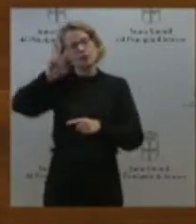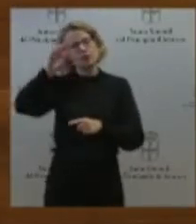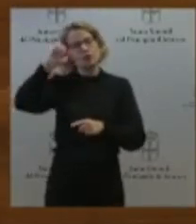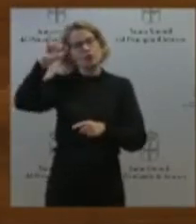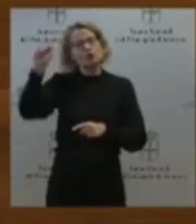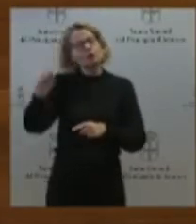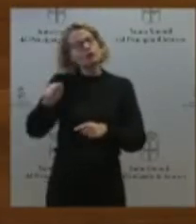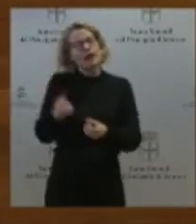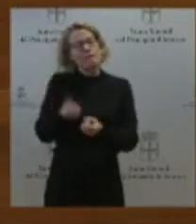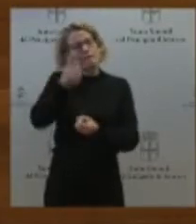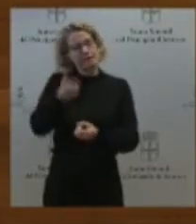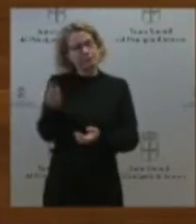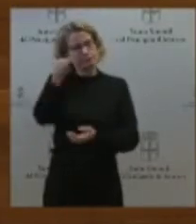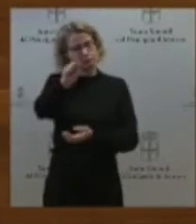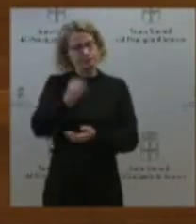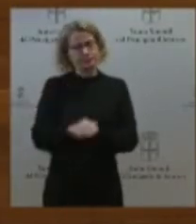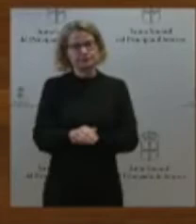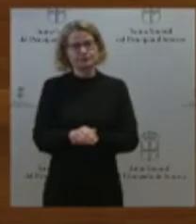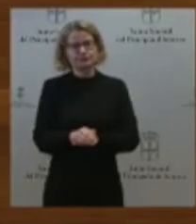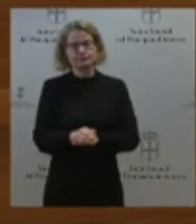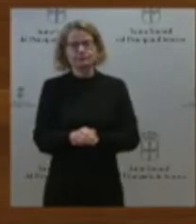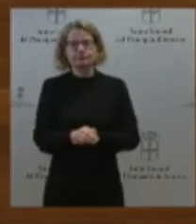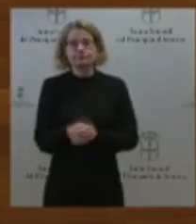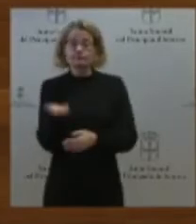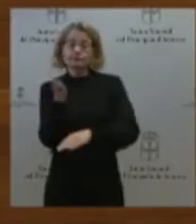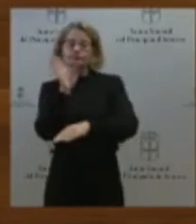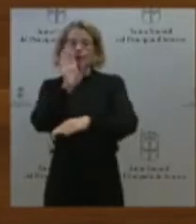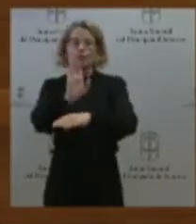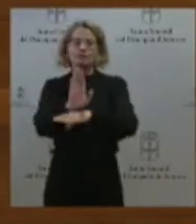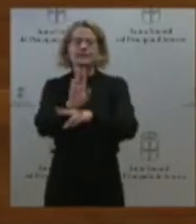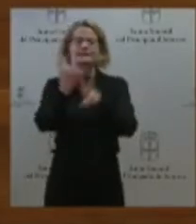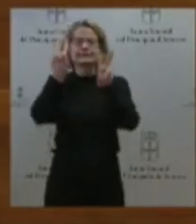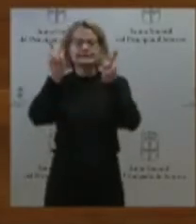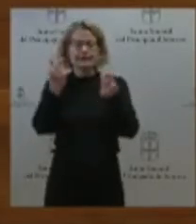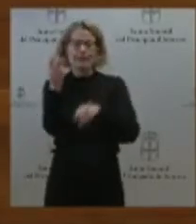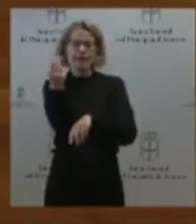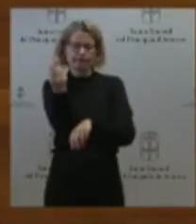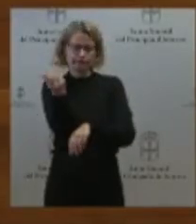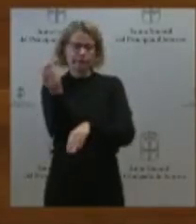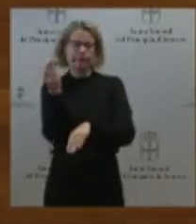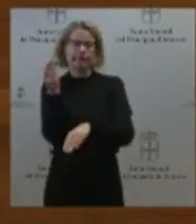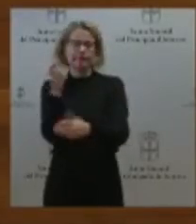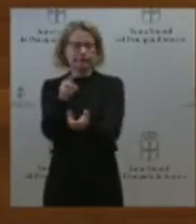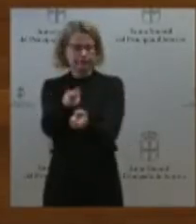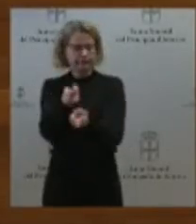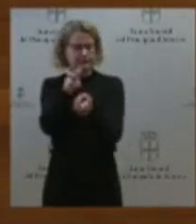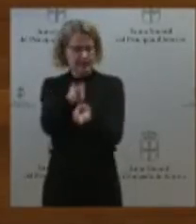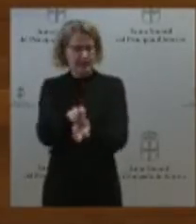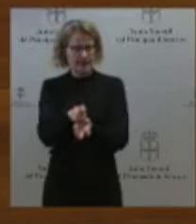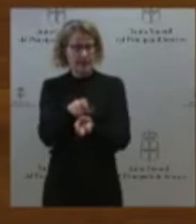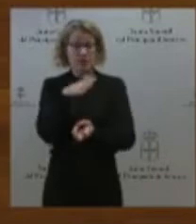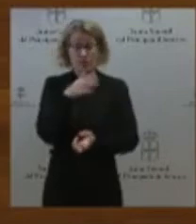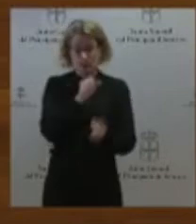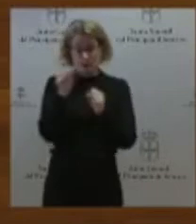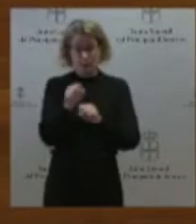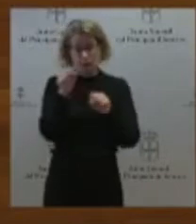Debo comenzar con las propuestas sobre fiscalidad, pues no podemos eludir el hecho de que un sistema de protección social sometido a tensión requiere más